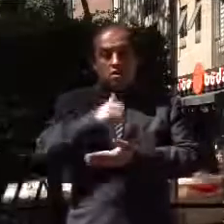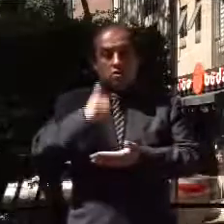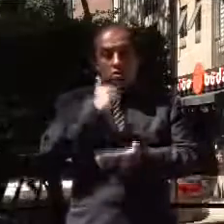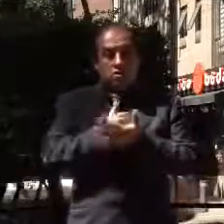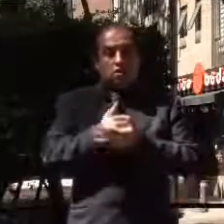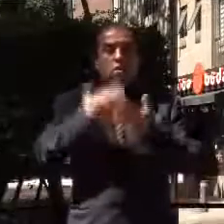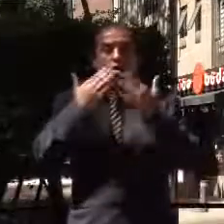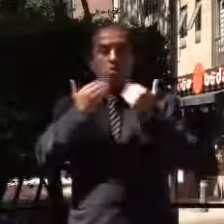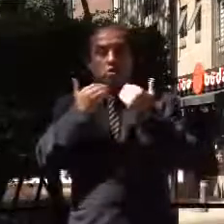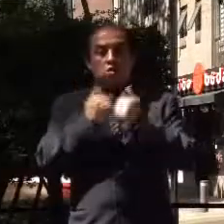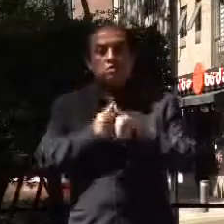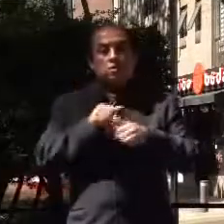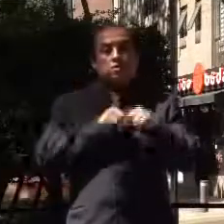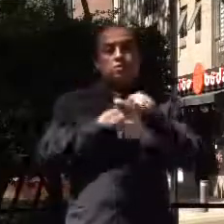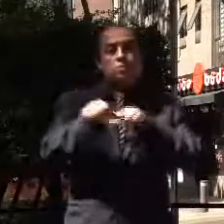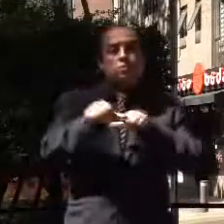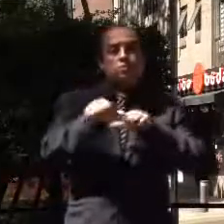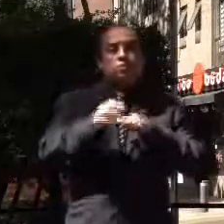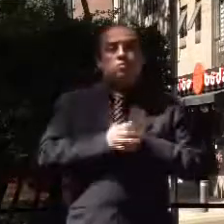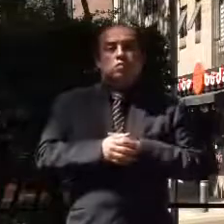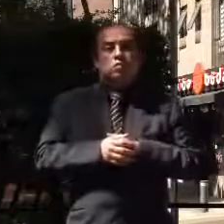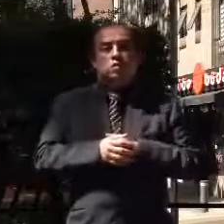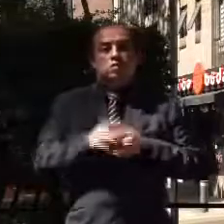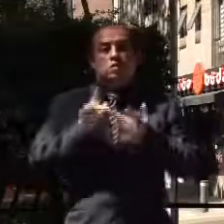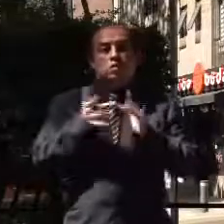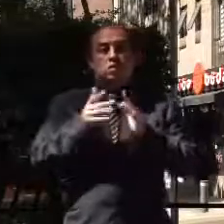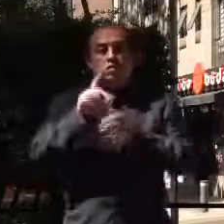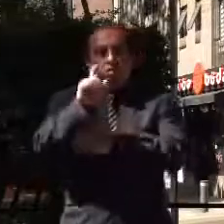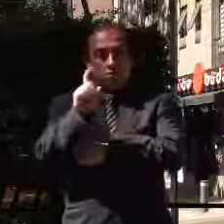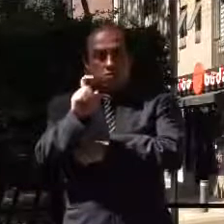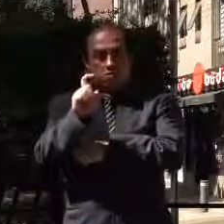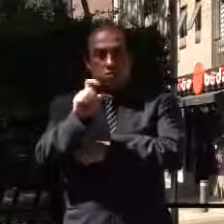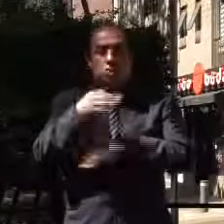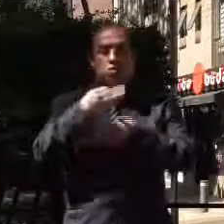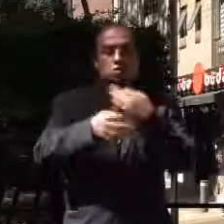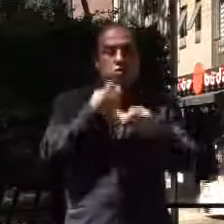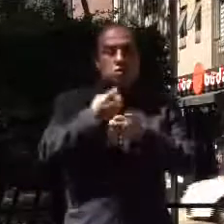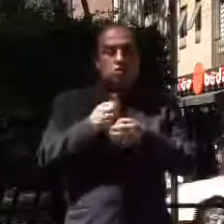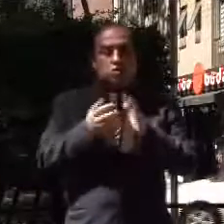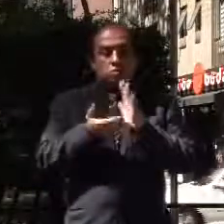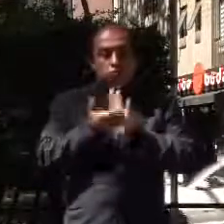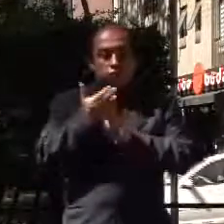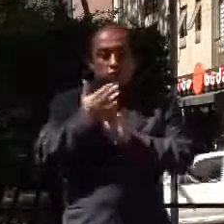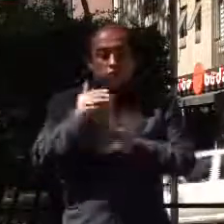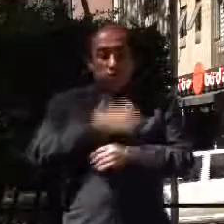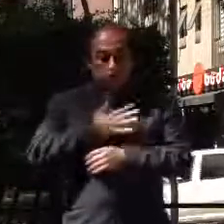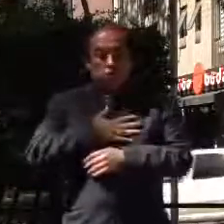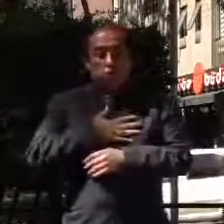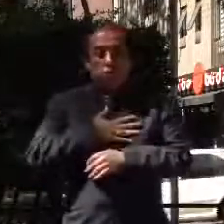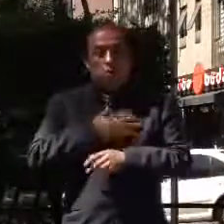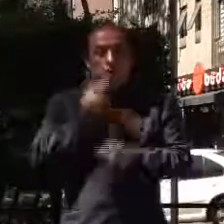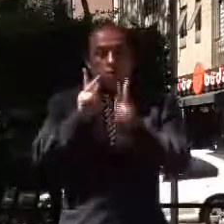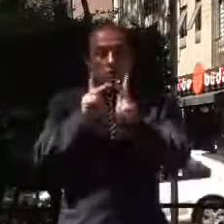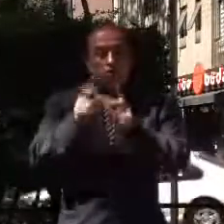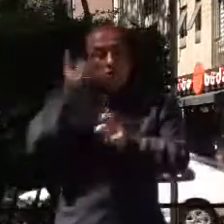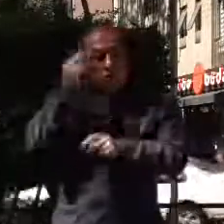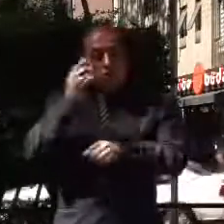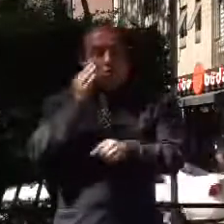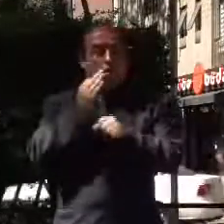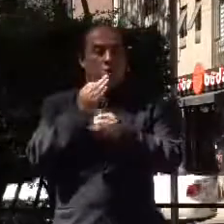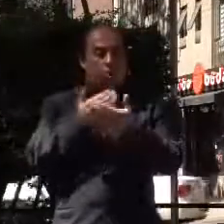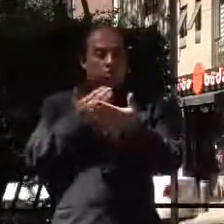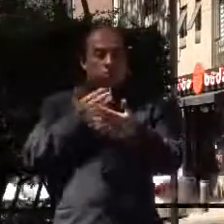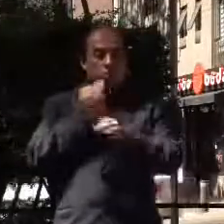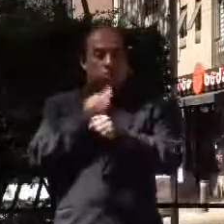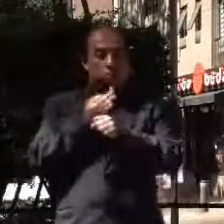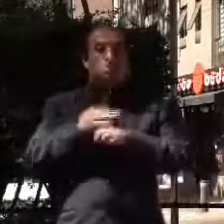había sustituido la red hidráulica, toda esta infraestructura. Y yo lo que platicaba con la doctora hace un momento,